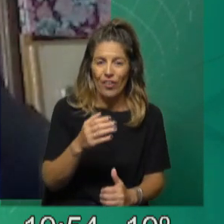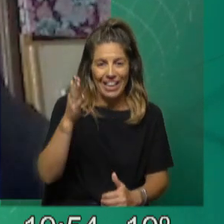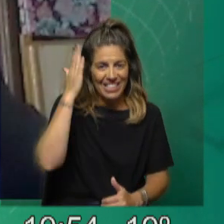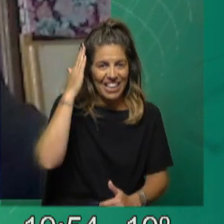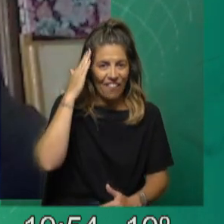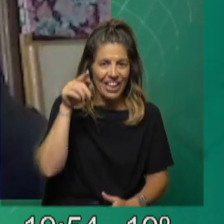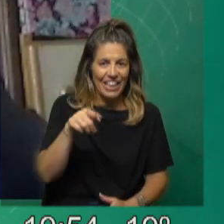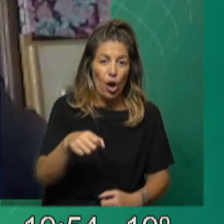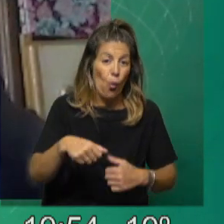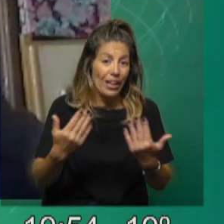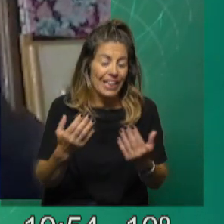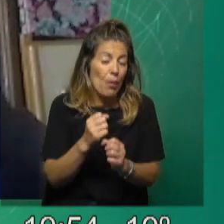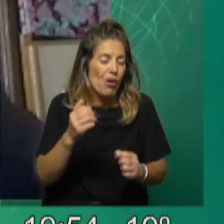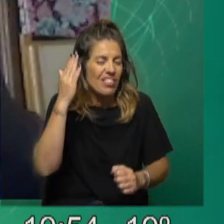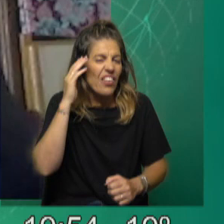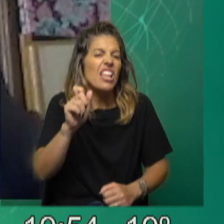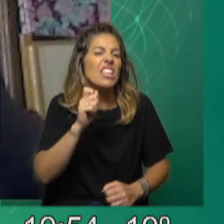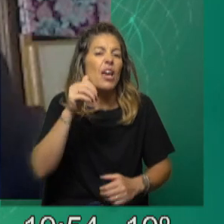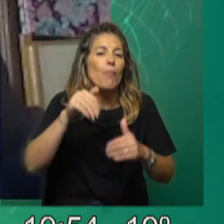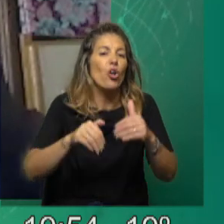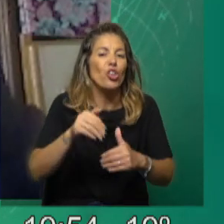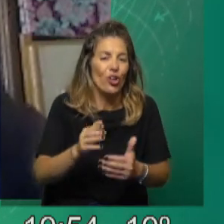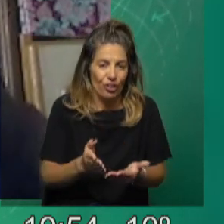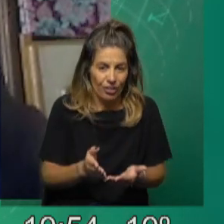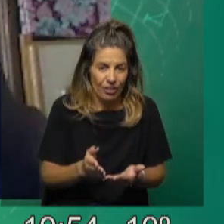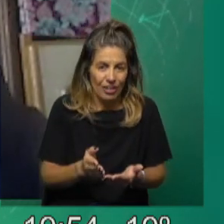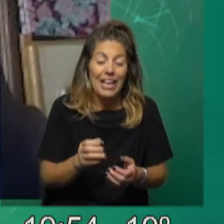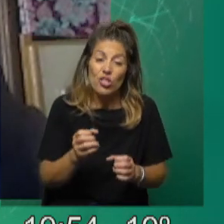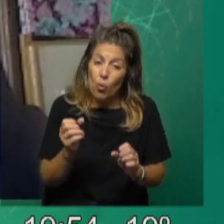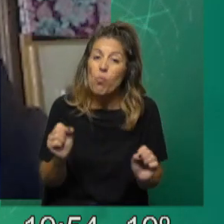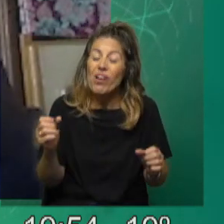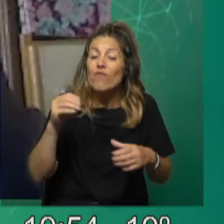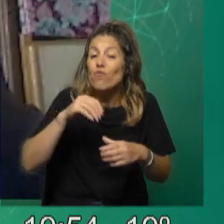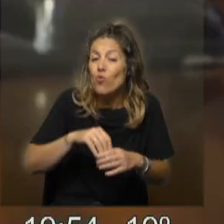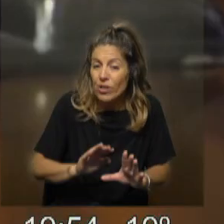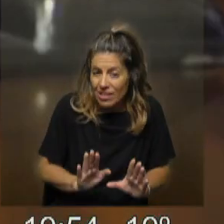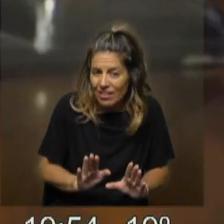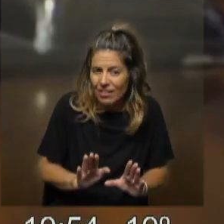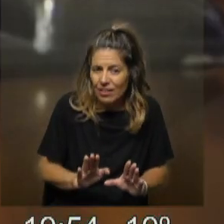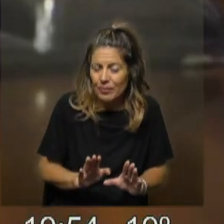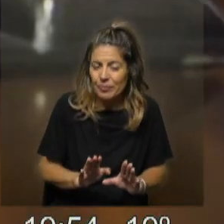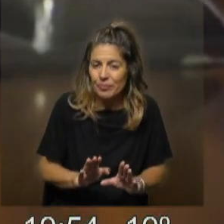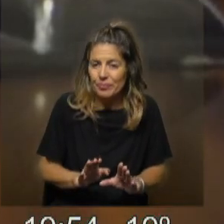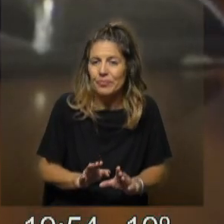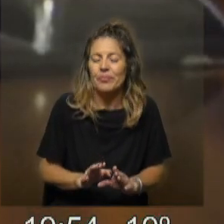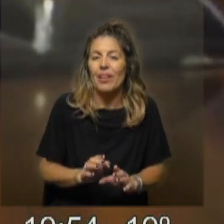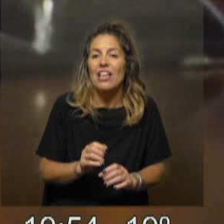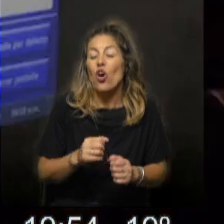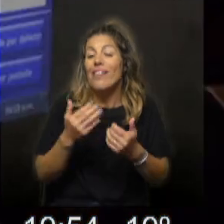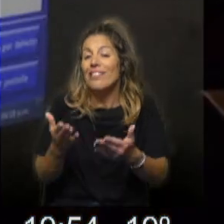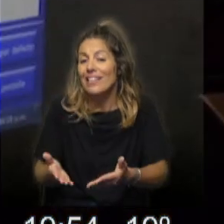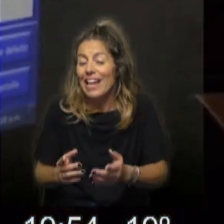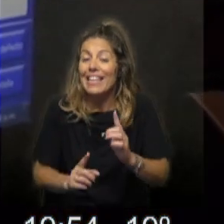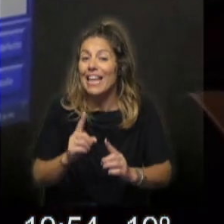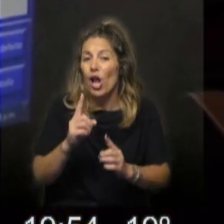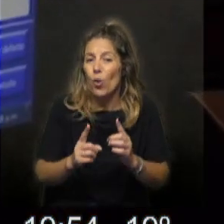bueno, que cualquiera puede enterarse que votó, ¿no? Y eso puede influir, puede, digamos, inclinar a que